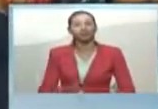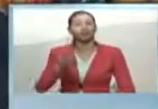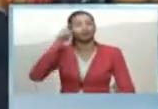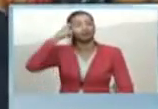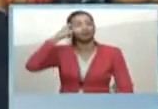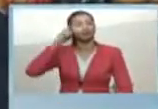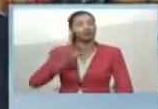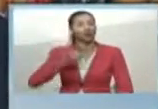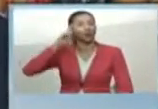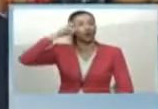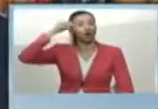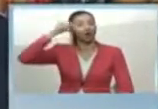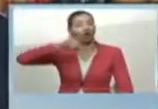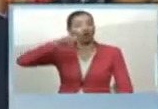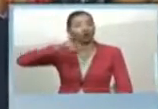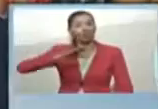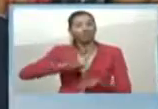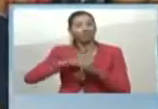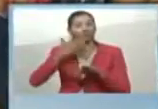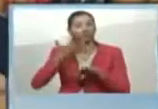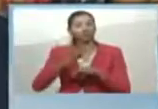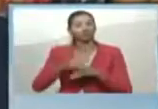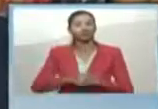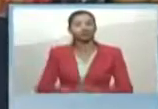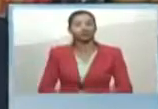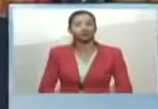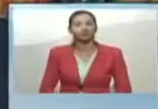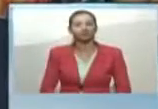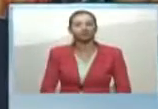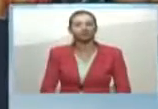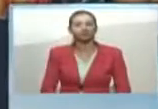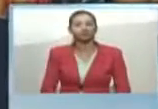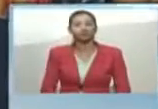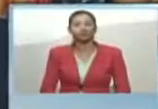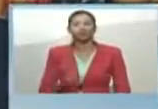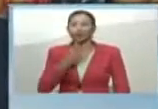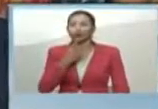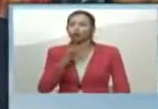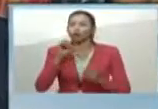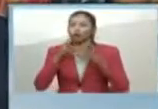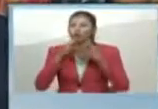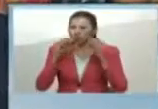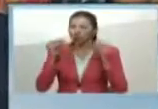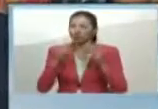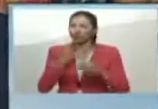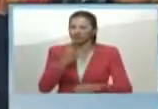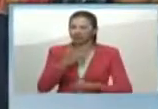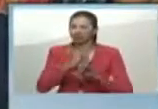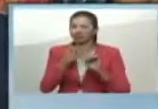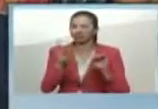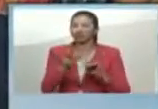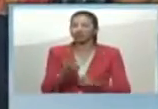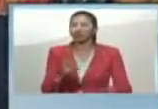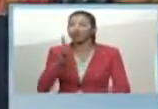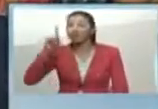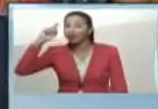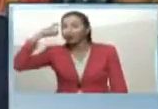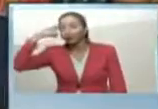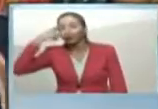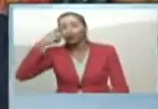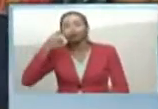hoy, porque así como he dicho todo esto, presidente, debo recordar que mucha